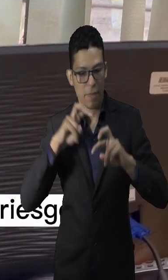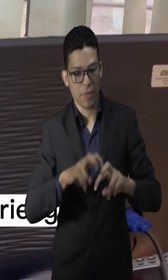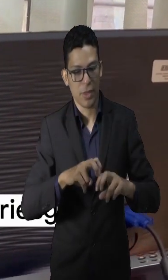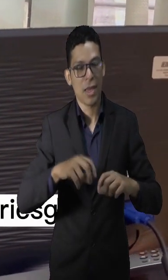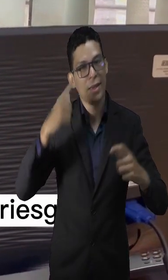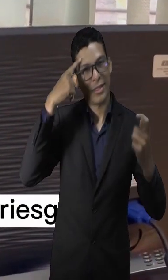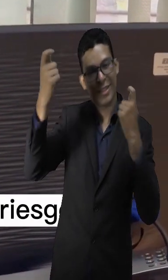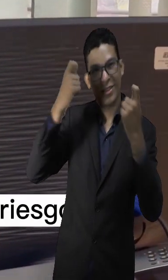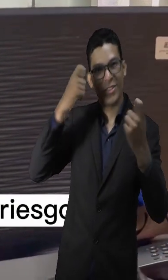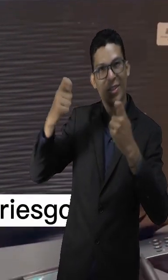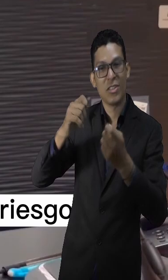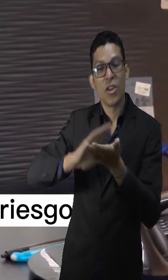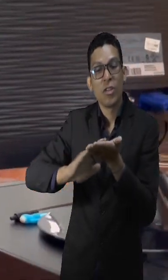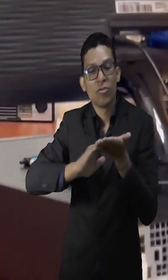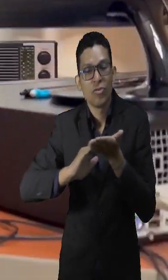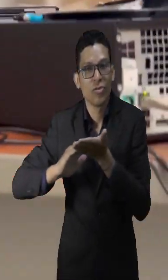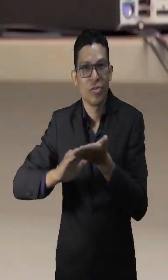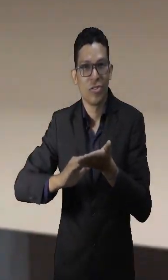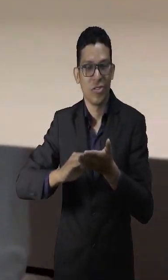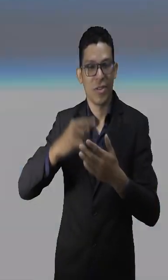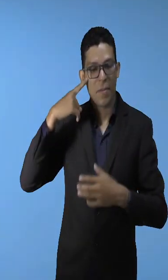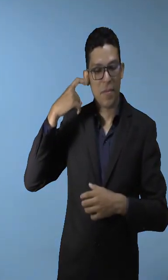de estrategias de gestión del riesgo.